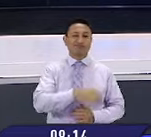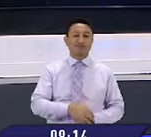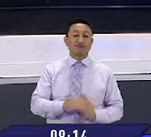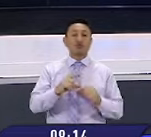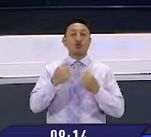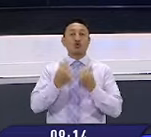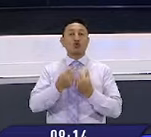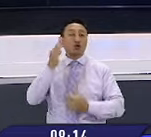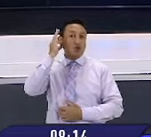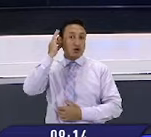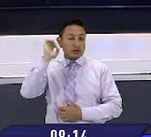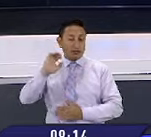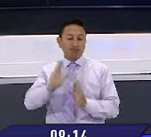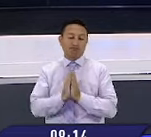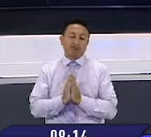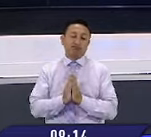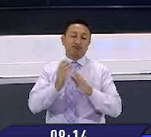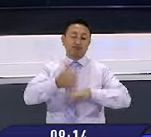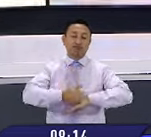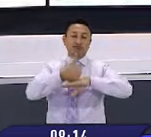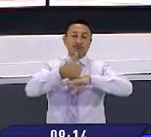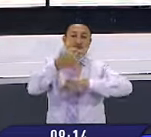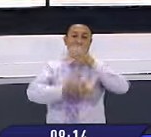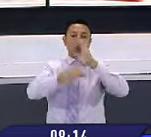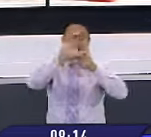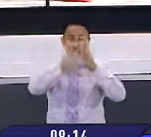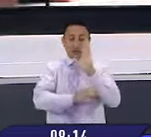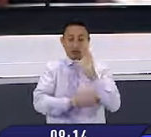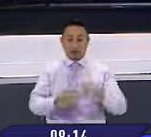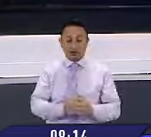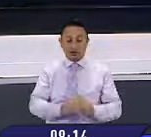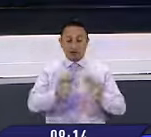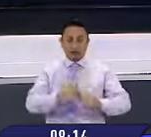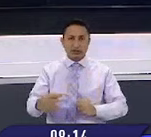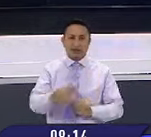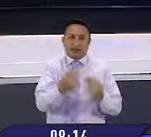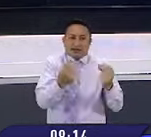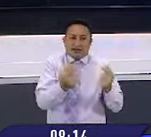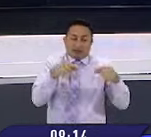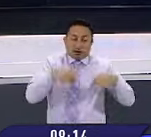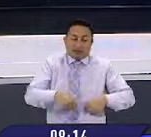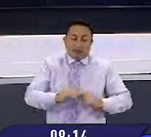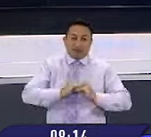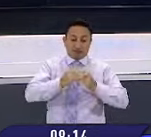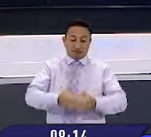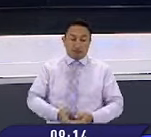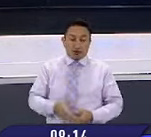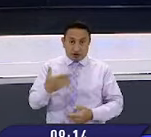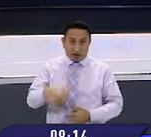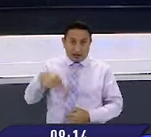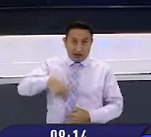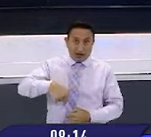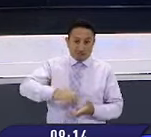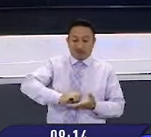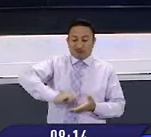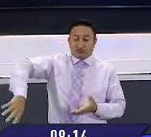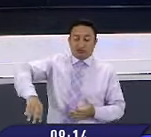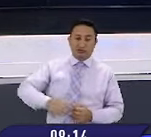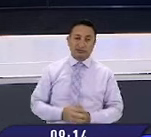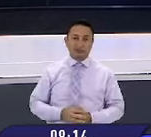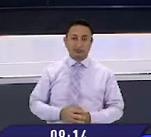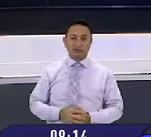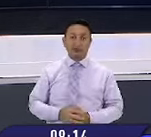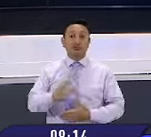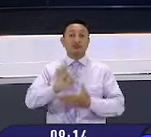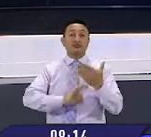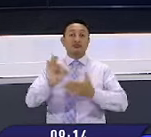Colectivos feministas solicitaron a la Corte Constitucional de luz verde para la despenalización total del aborto en nuestro país. Por ello,